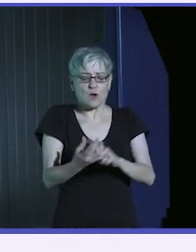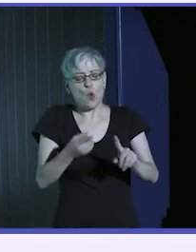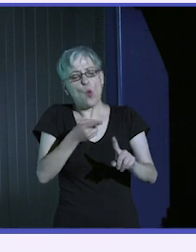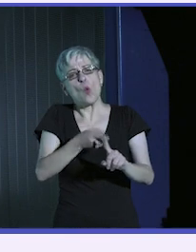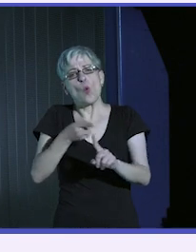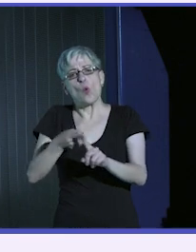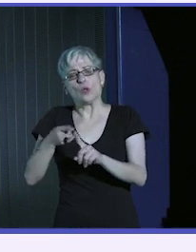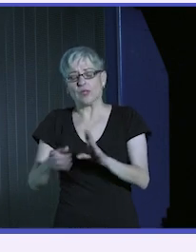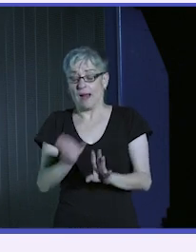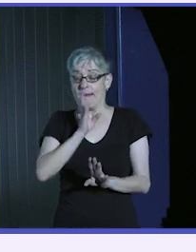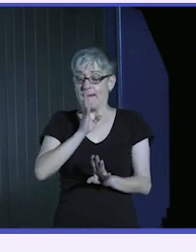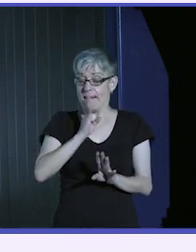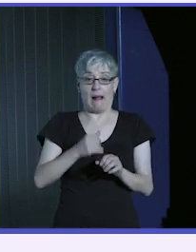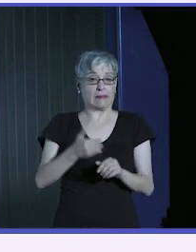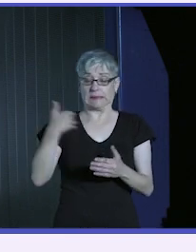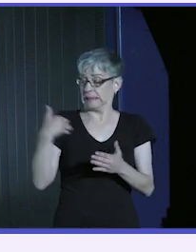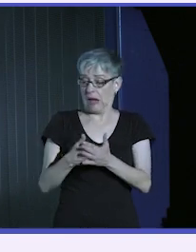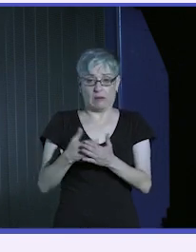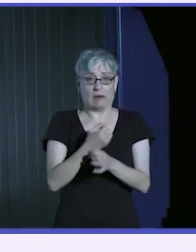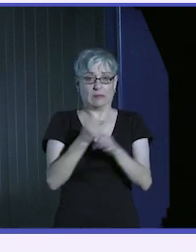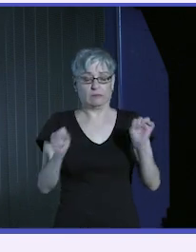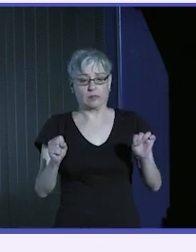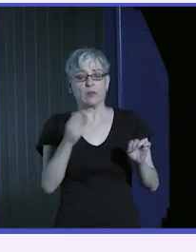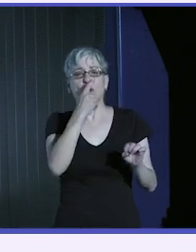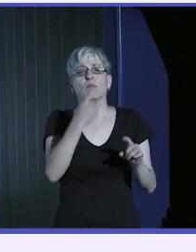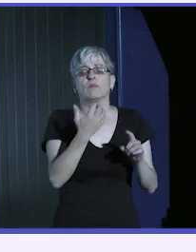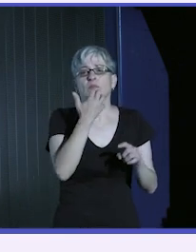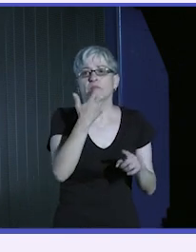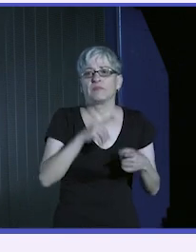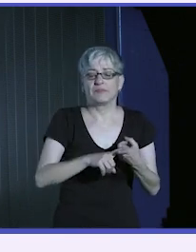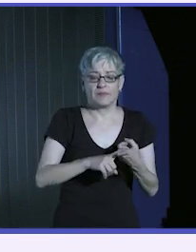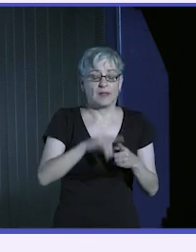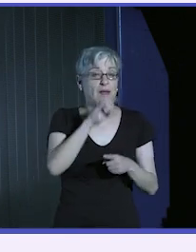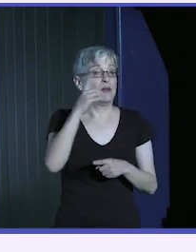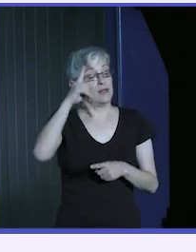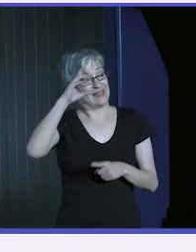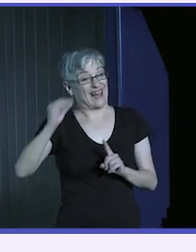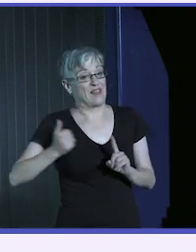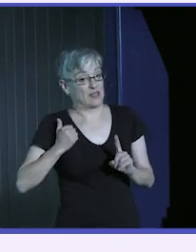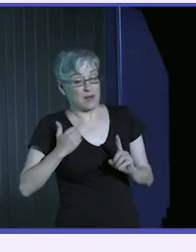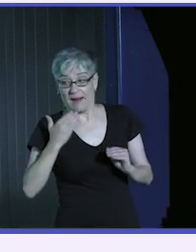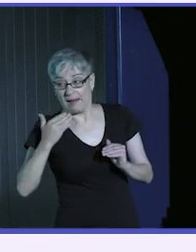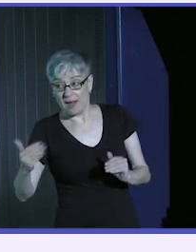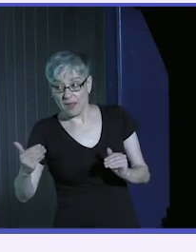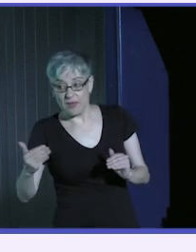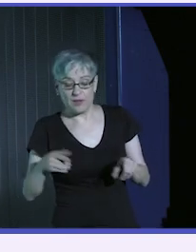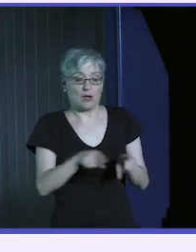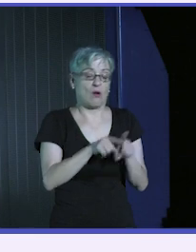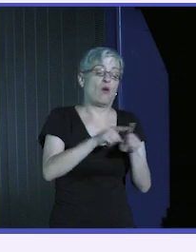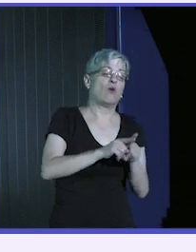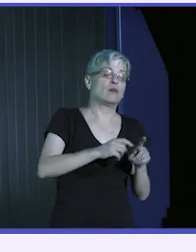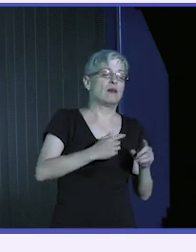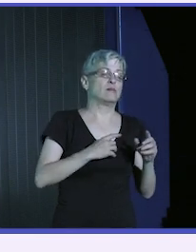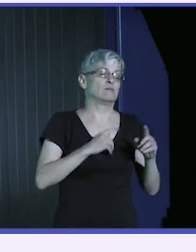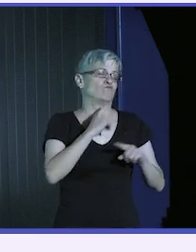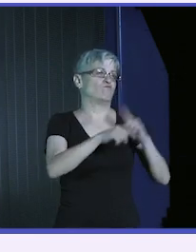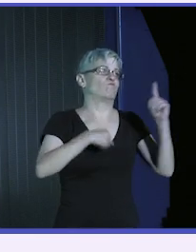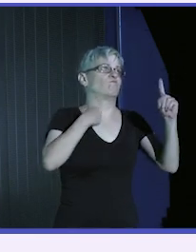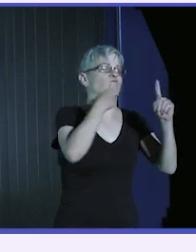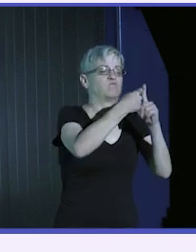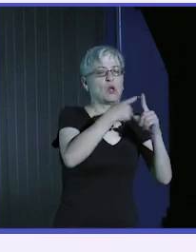ahora eran irresolubles y que gracias a aceleradores, como puede ser la propia IA o el High Performance Computing, están empezando a